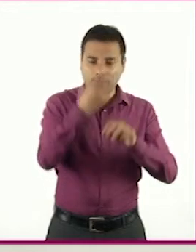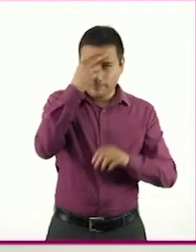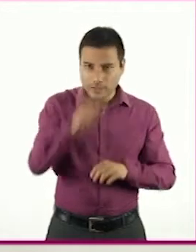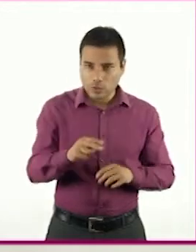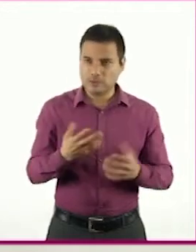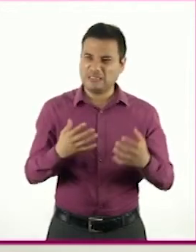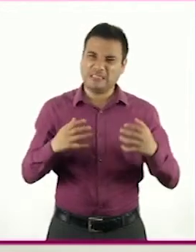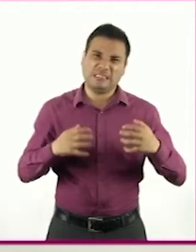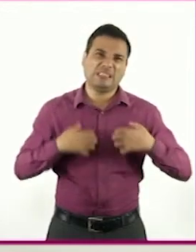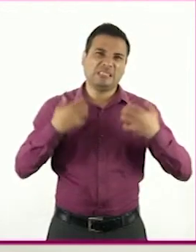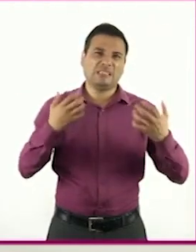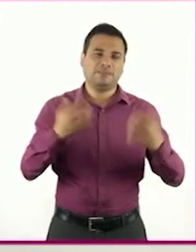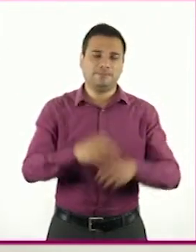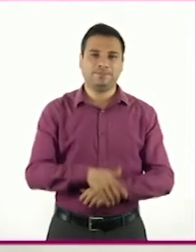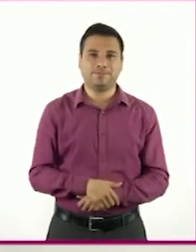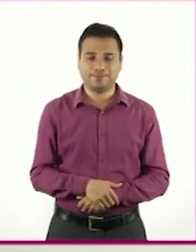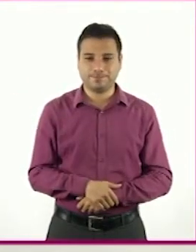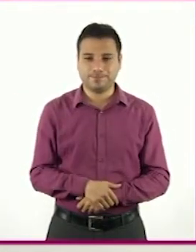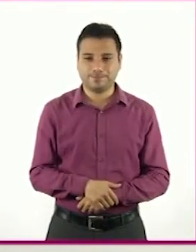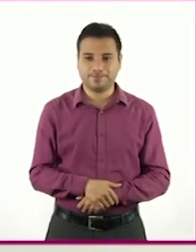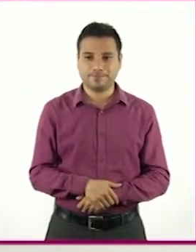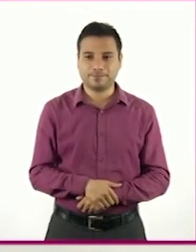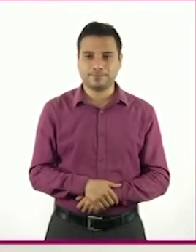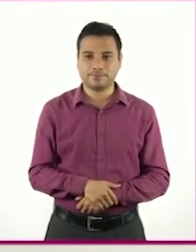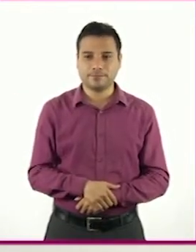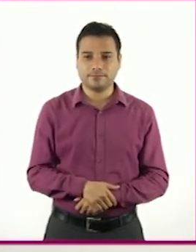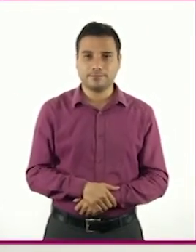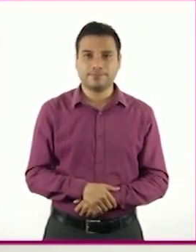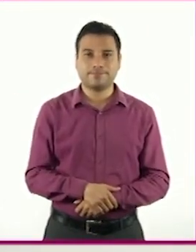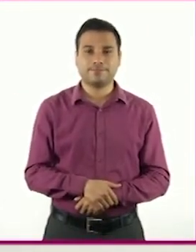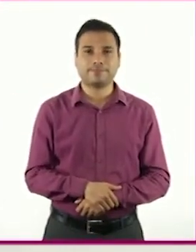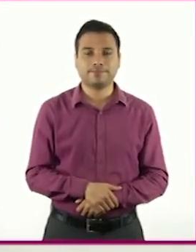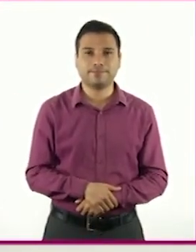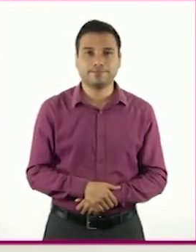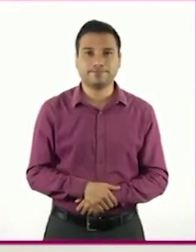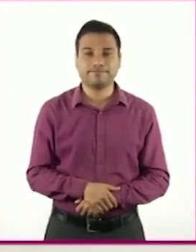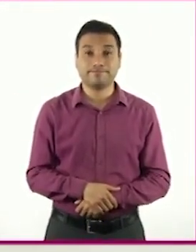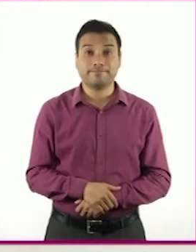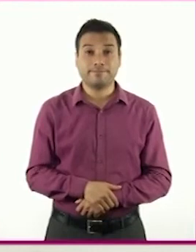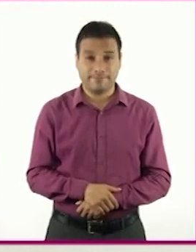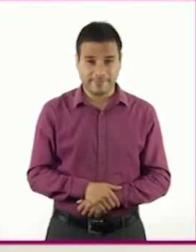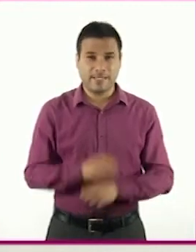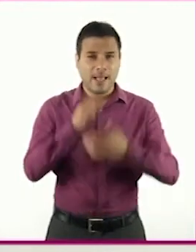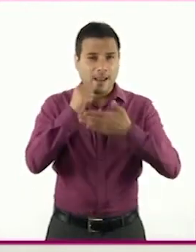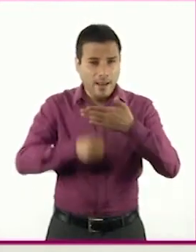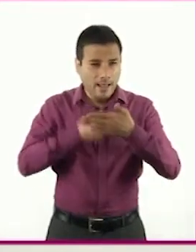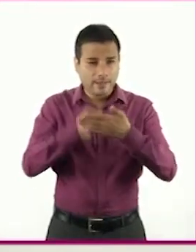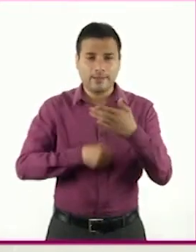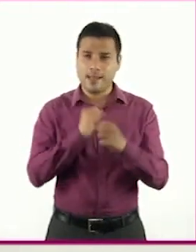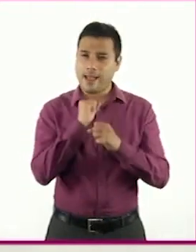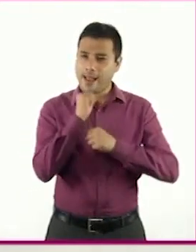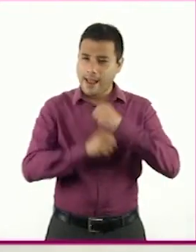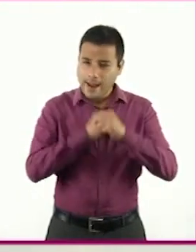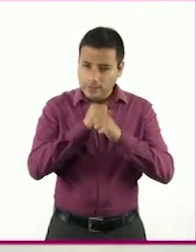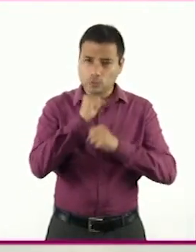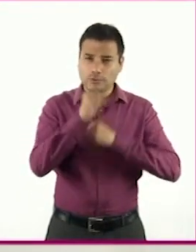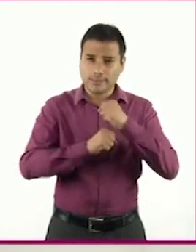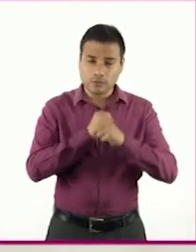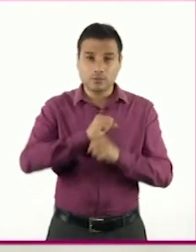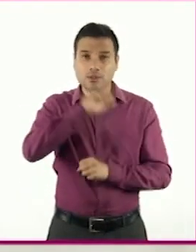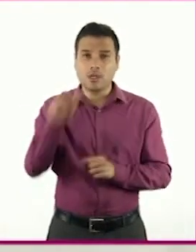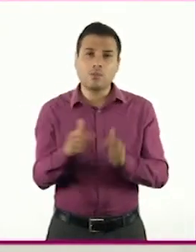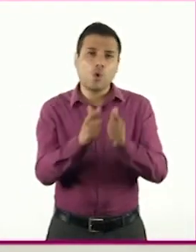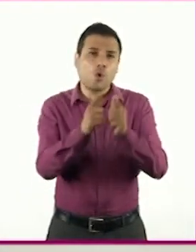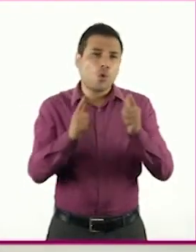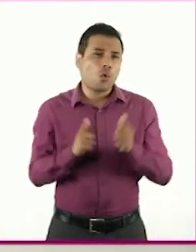mexicanos, como el de Los Ángeles. Después de años de movilización social, algunos de estos grupos de resistencia